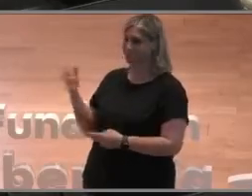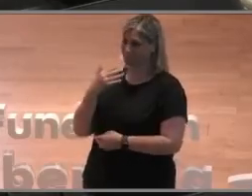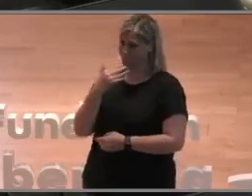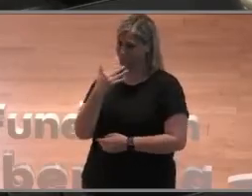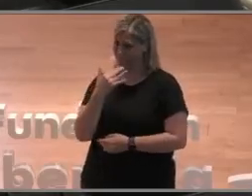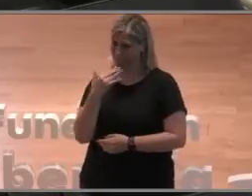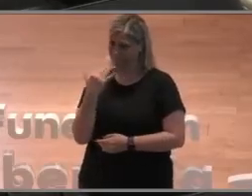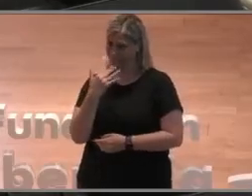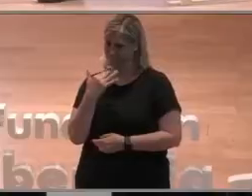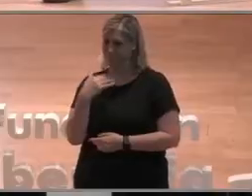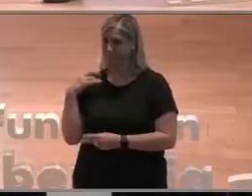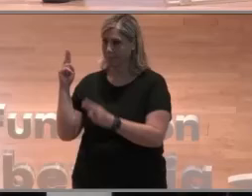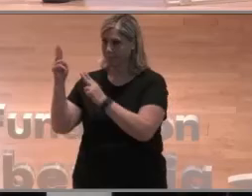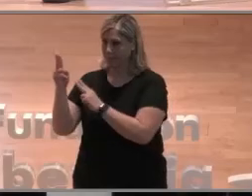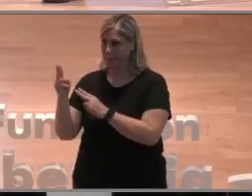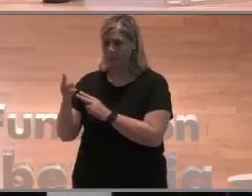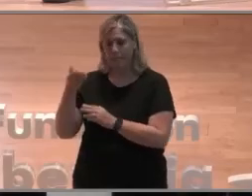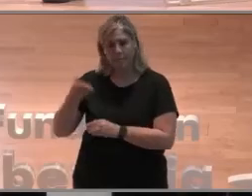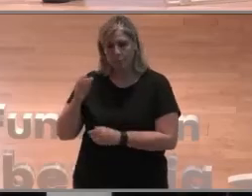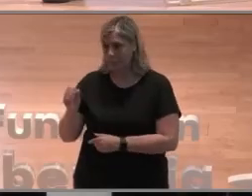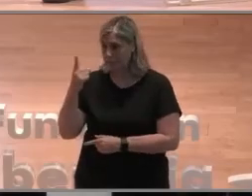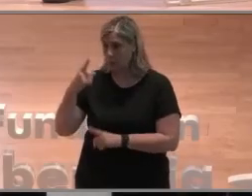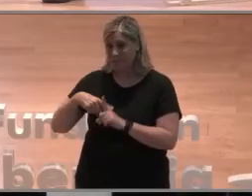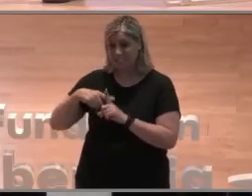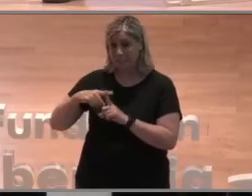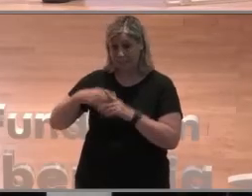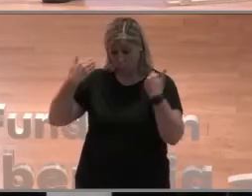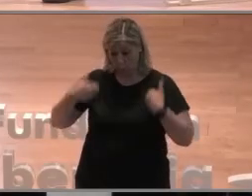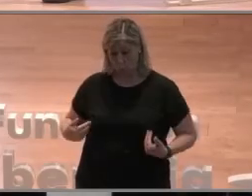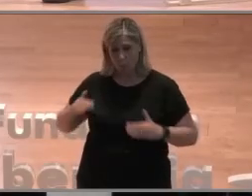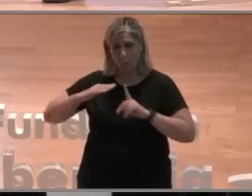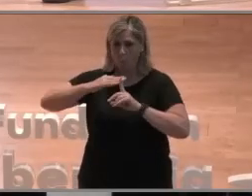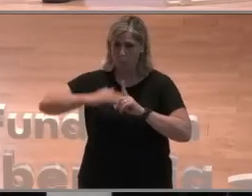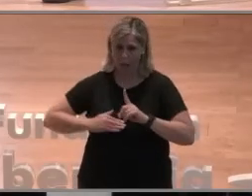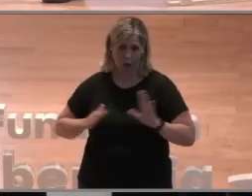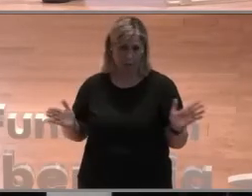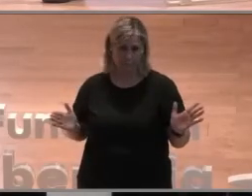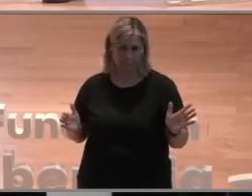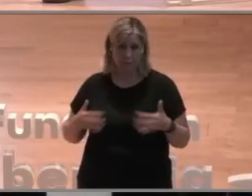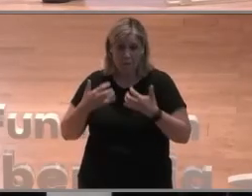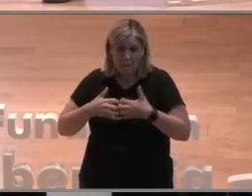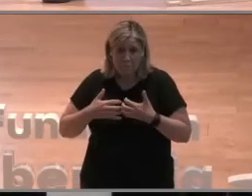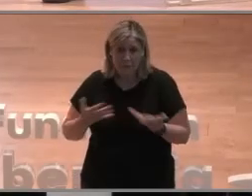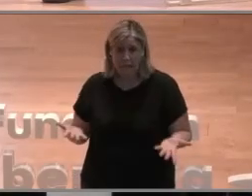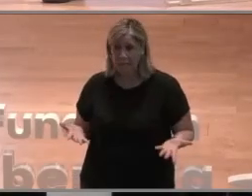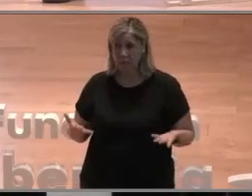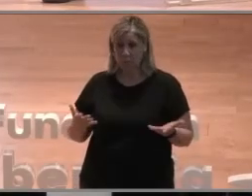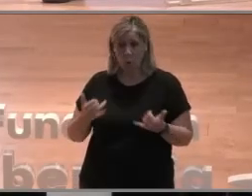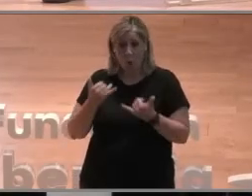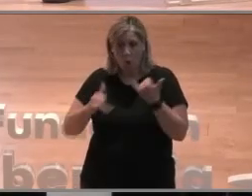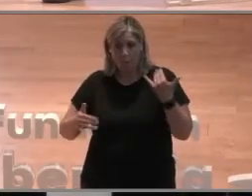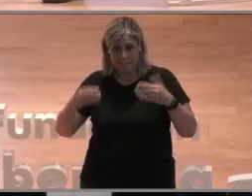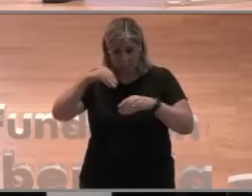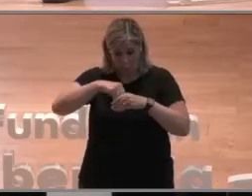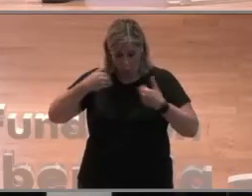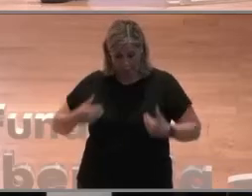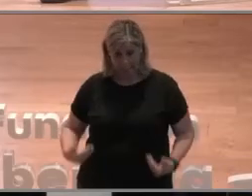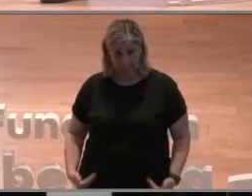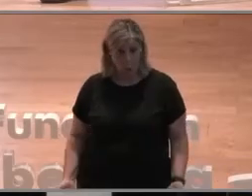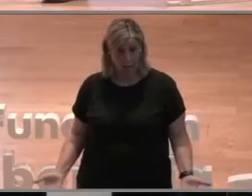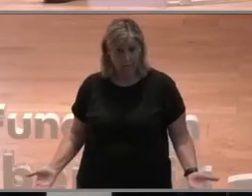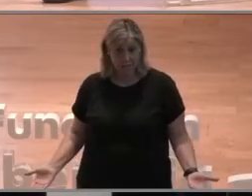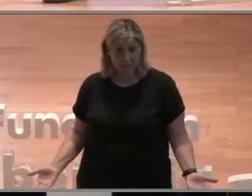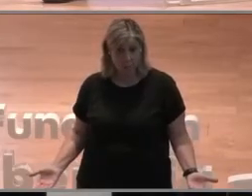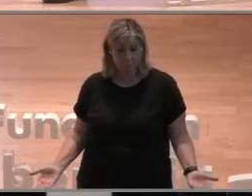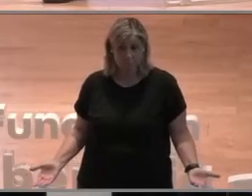La cuestión es bajar la temperatura corporal, ¿no? Y al final esos mecanismos de compensación del organismo que pueden